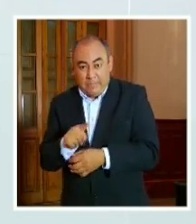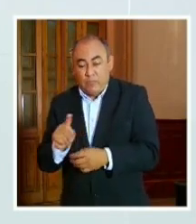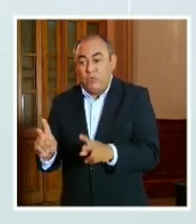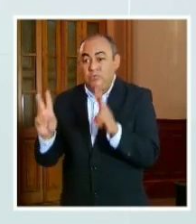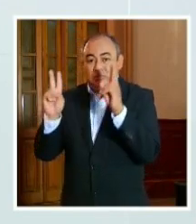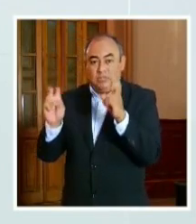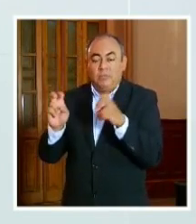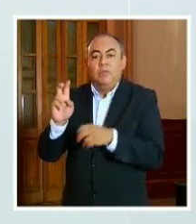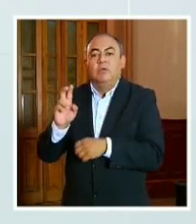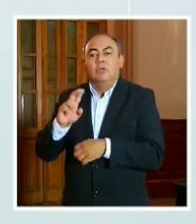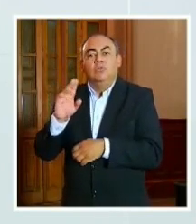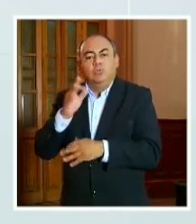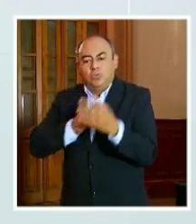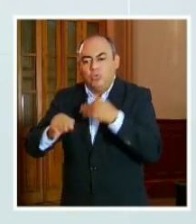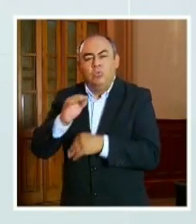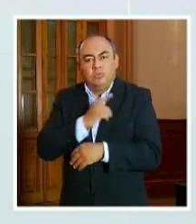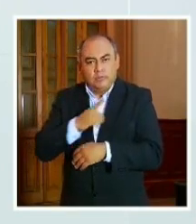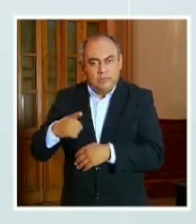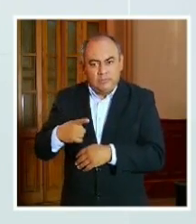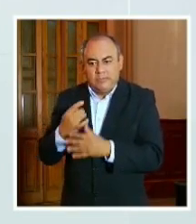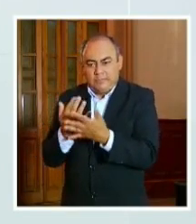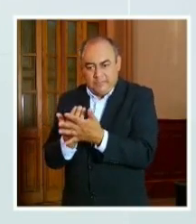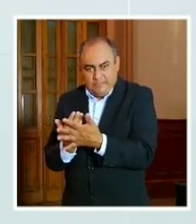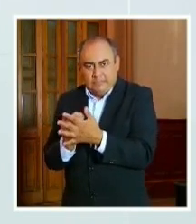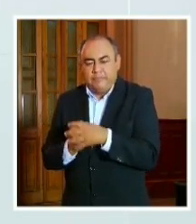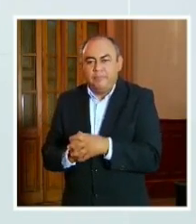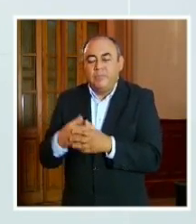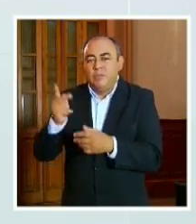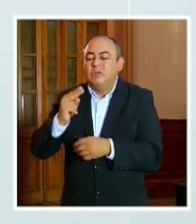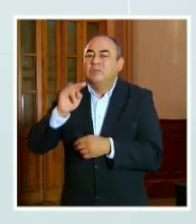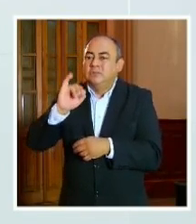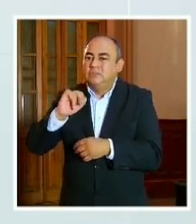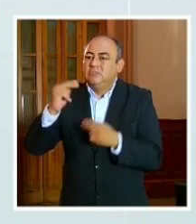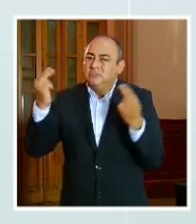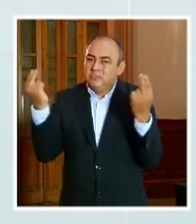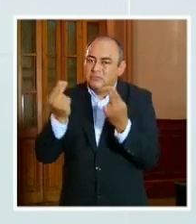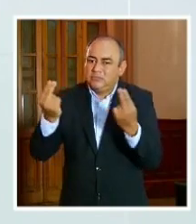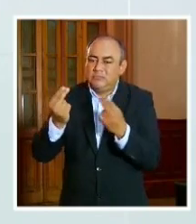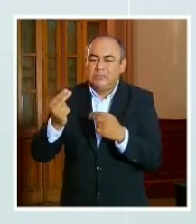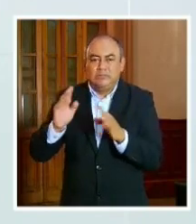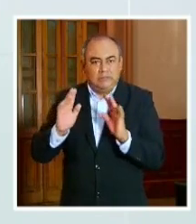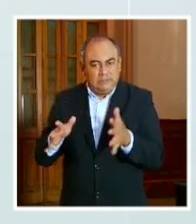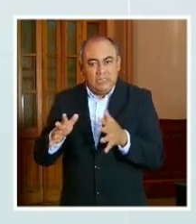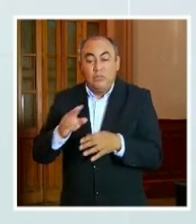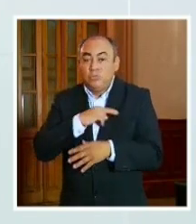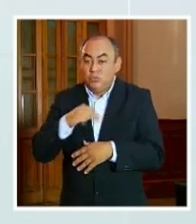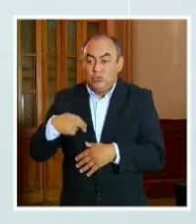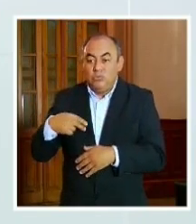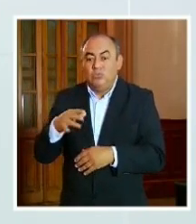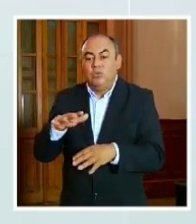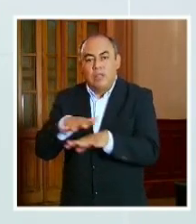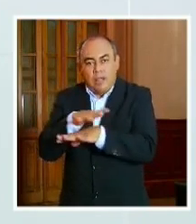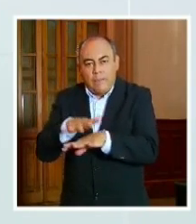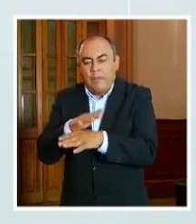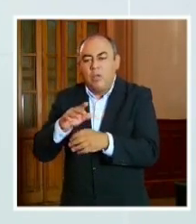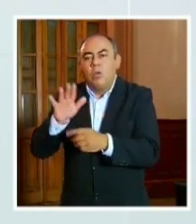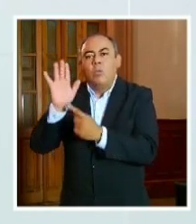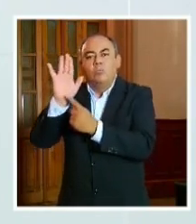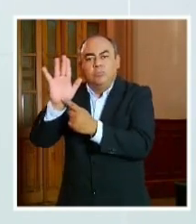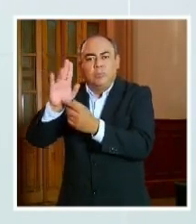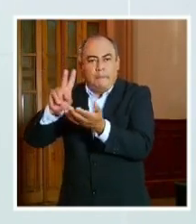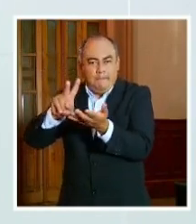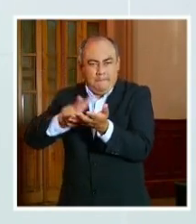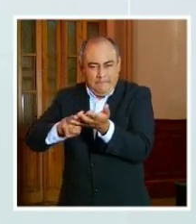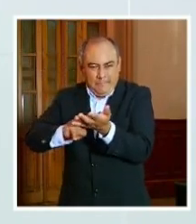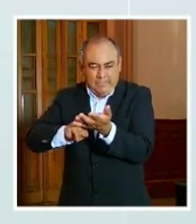que todos estamos esperando o estaríamos esperando, pero sí necesitamos en principio estar en semáforo verde. Segundo, ver que